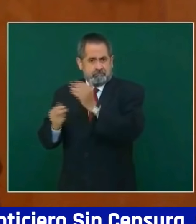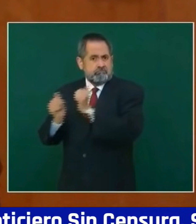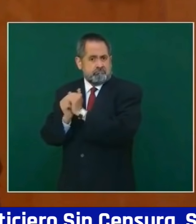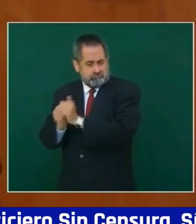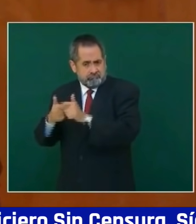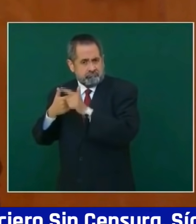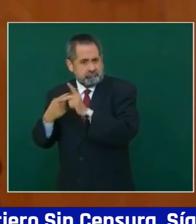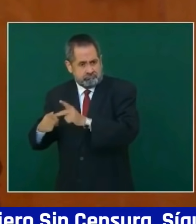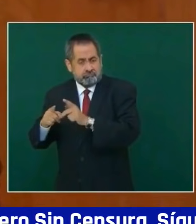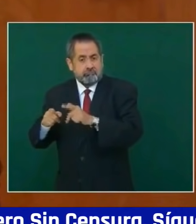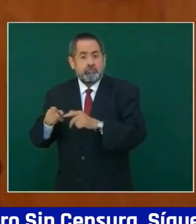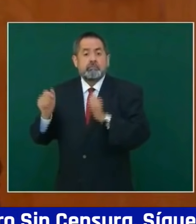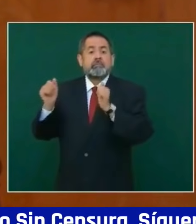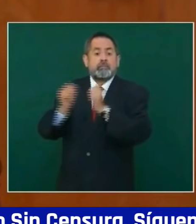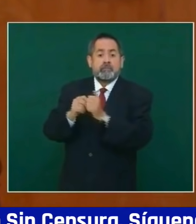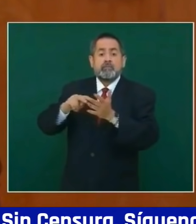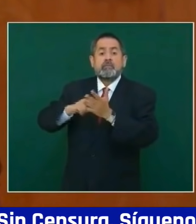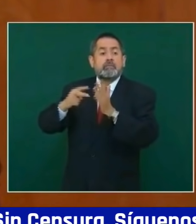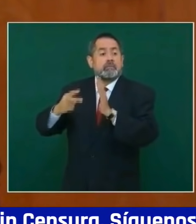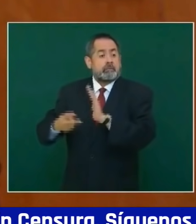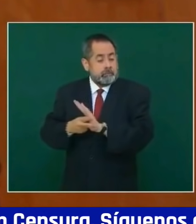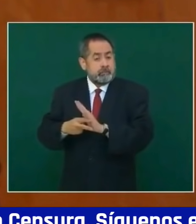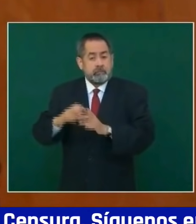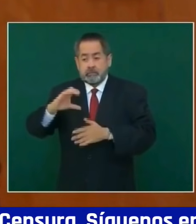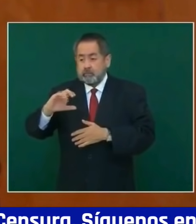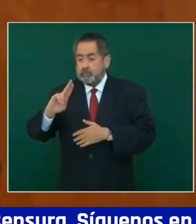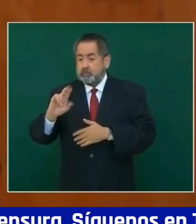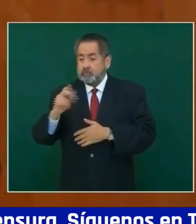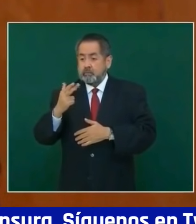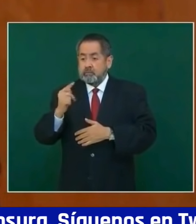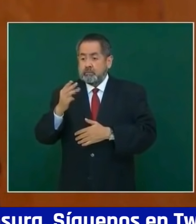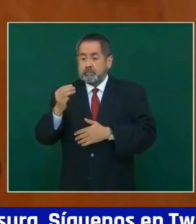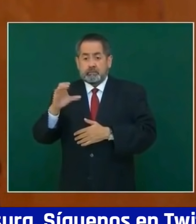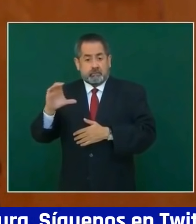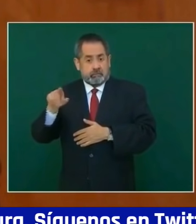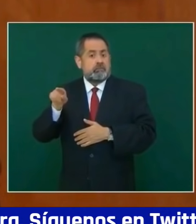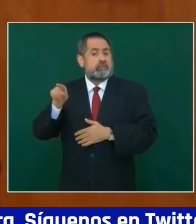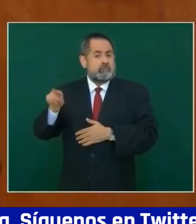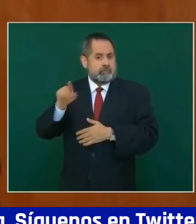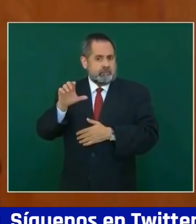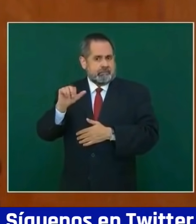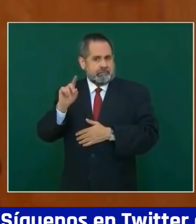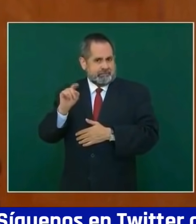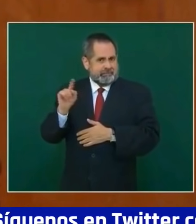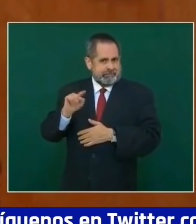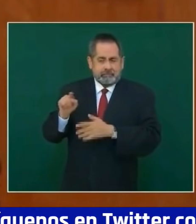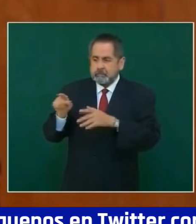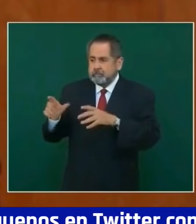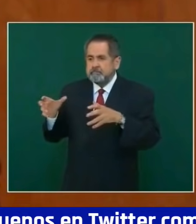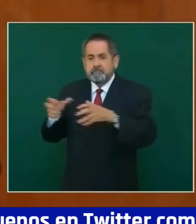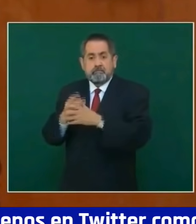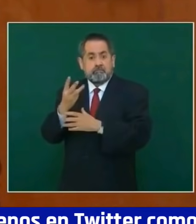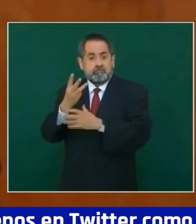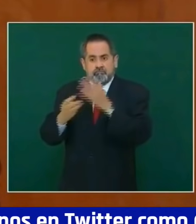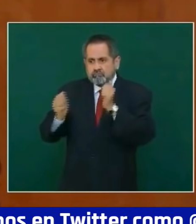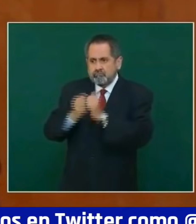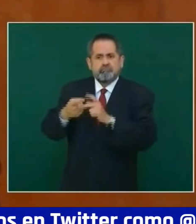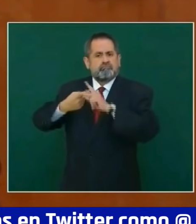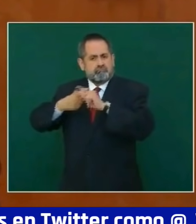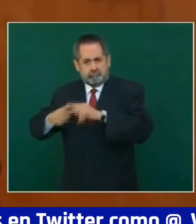y sobre todo con el ingeniero Cuauhtémoc Cárdenas, fueron los que crearon la